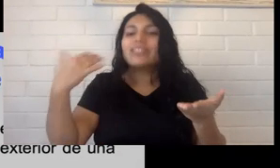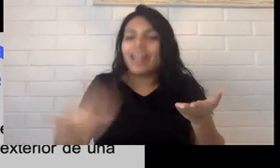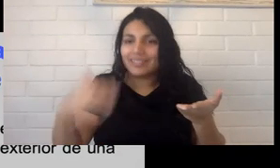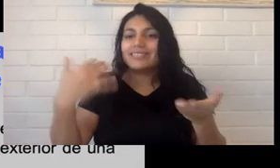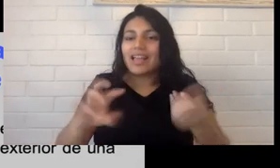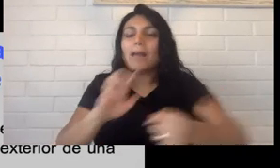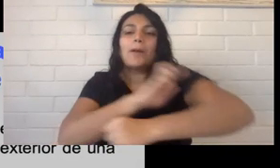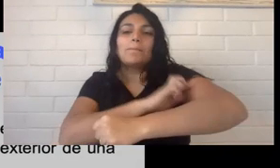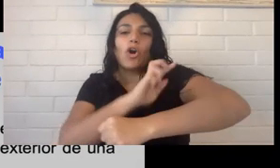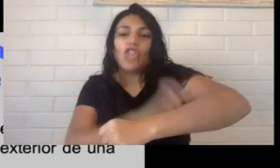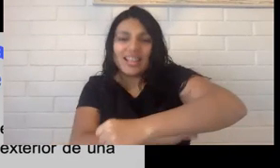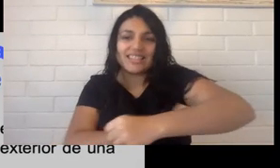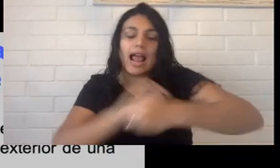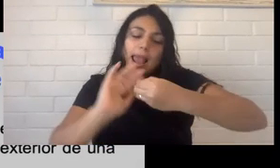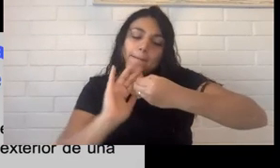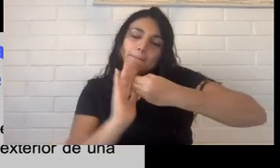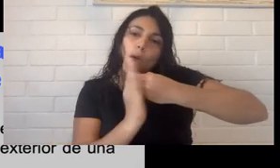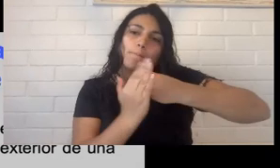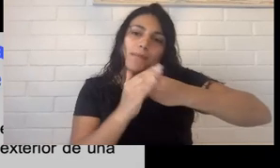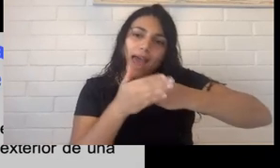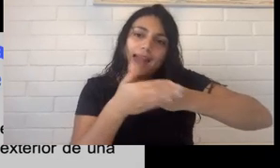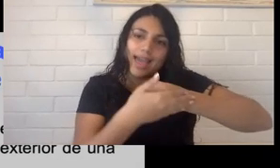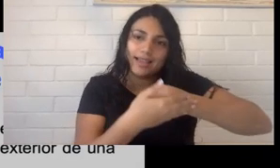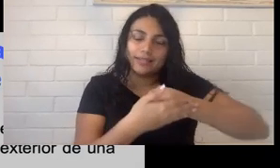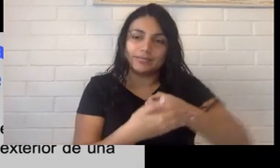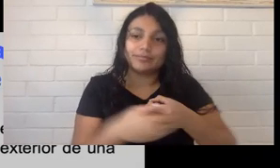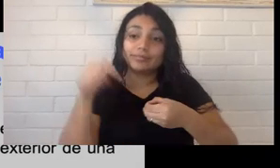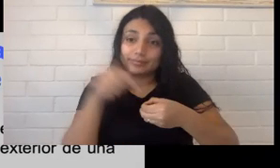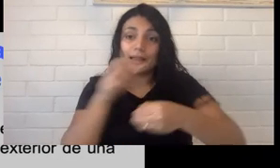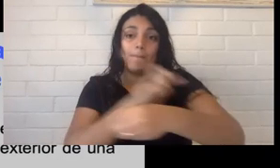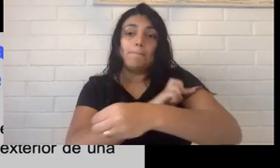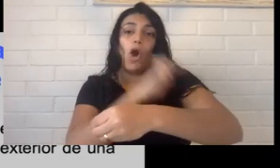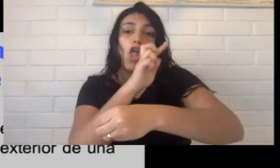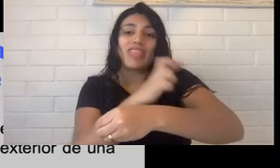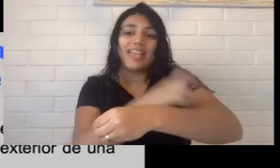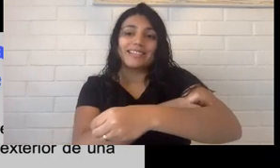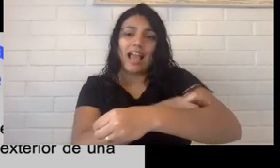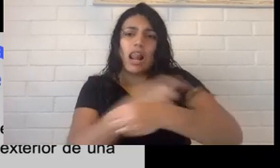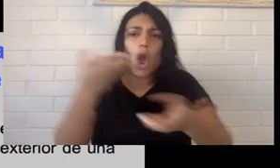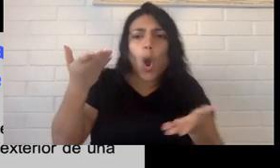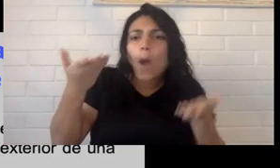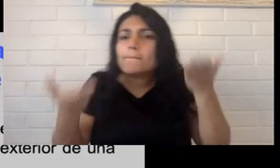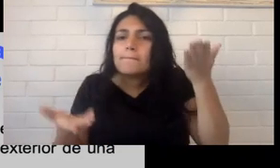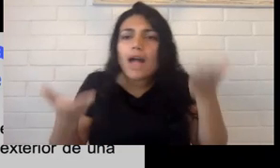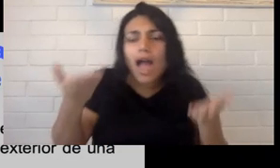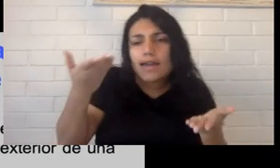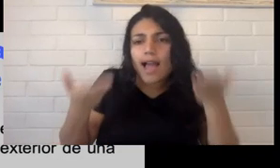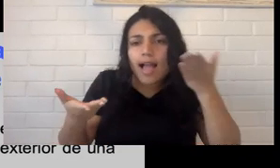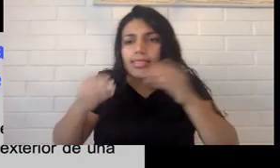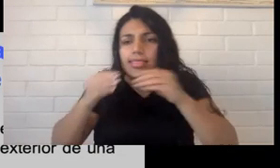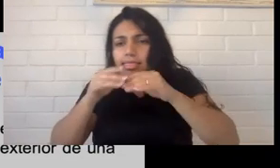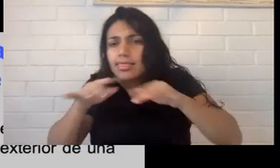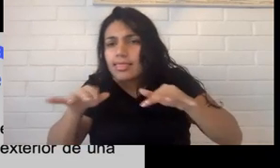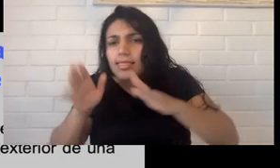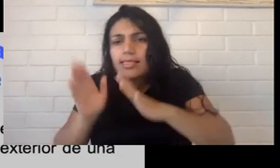potencial transmembrana. Y este potencial resulta de comparar la distribución